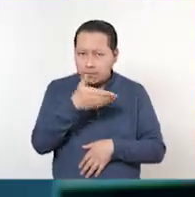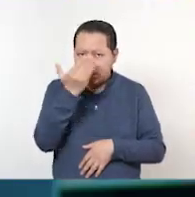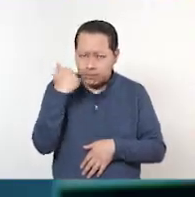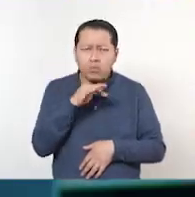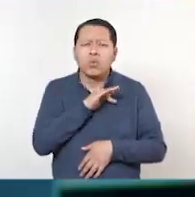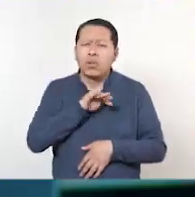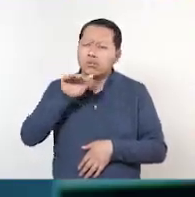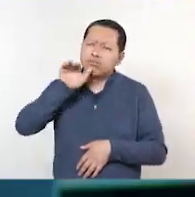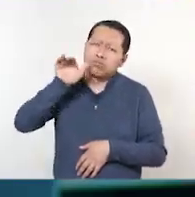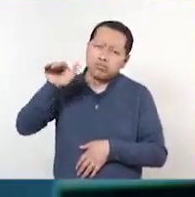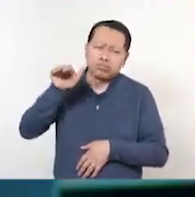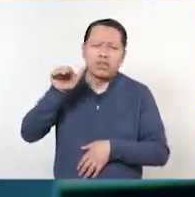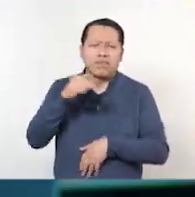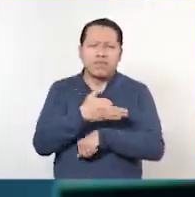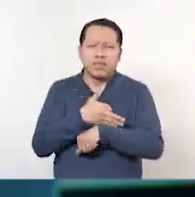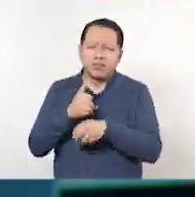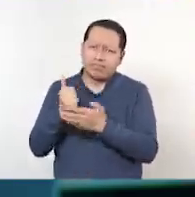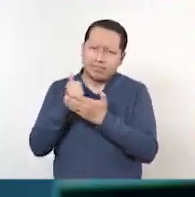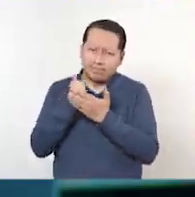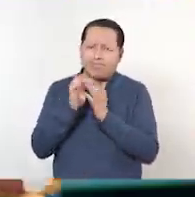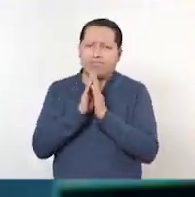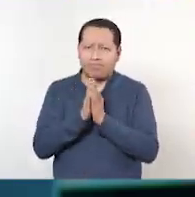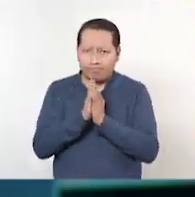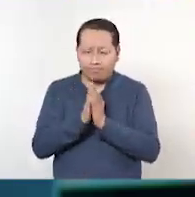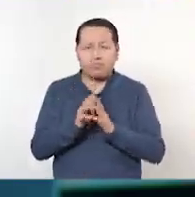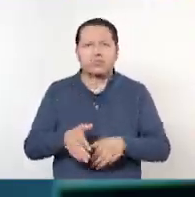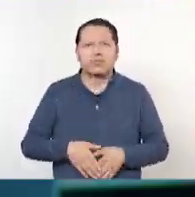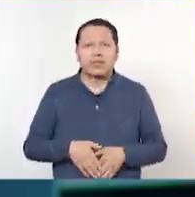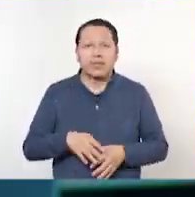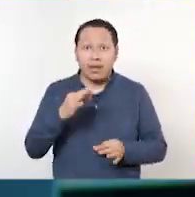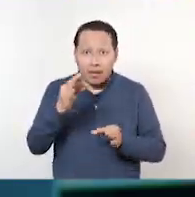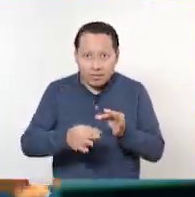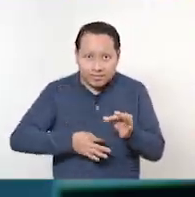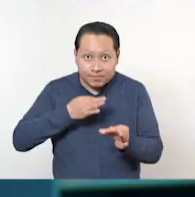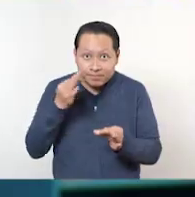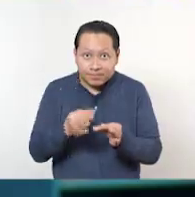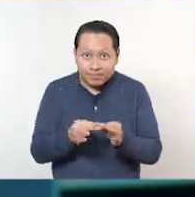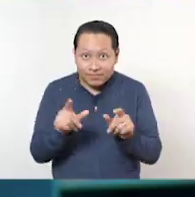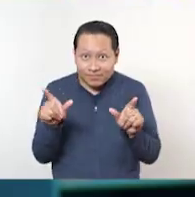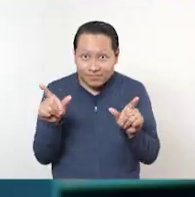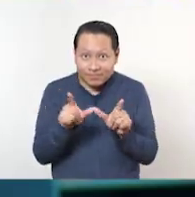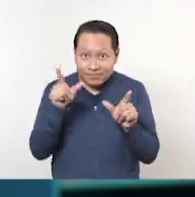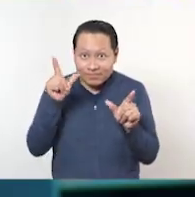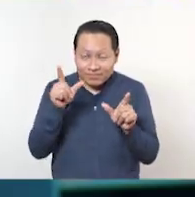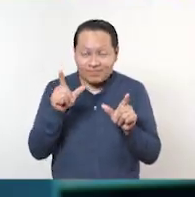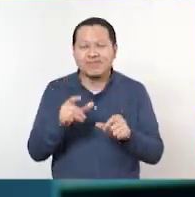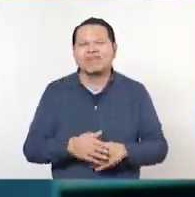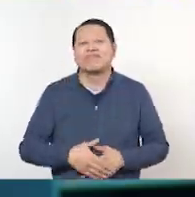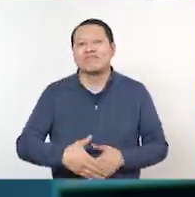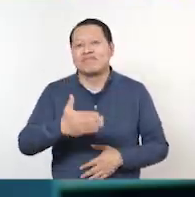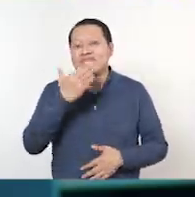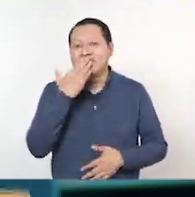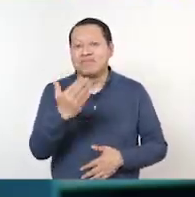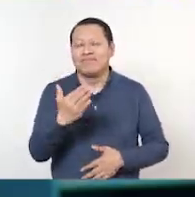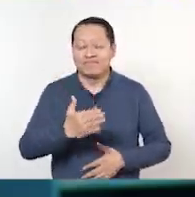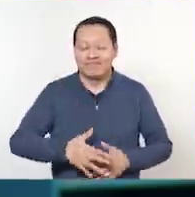sabes cómo hacerlo, pide ayuda en casa. ¿Lista?